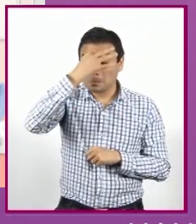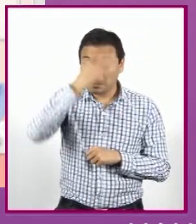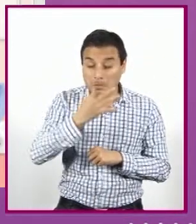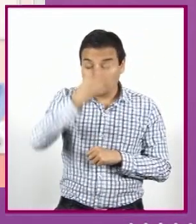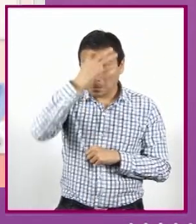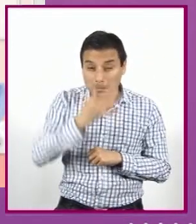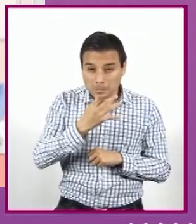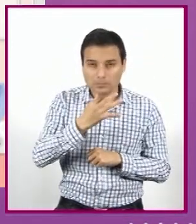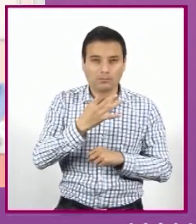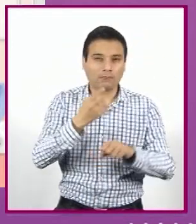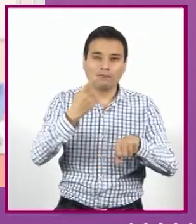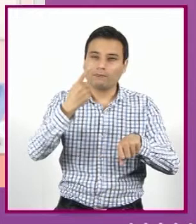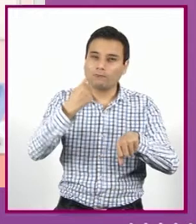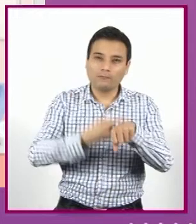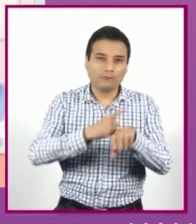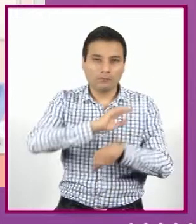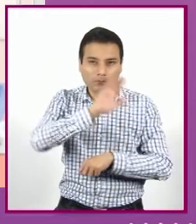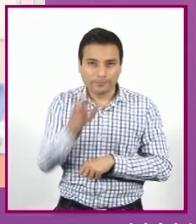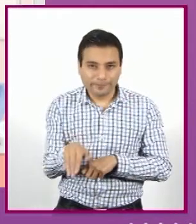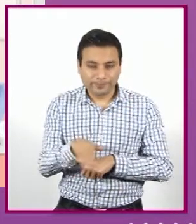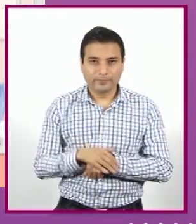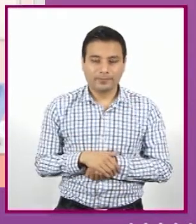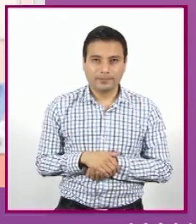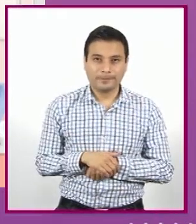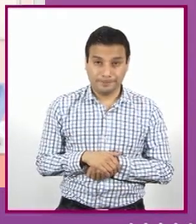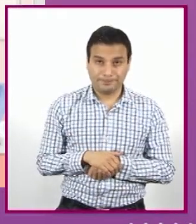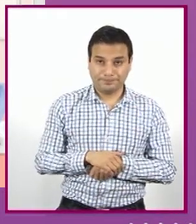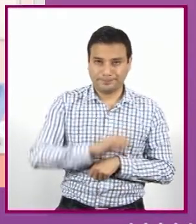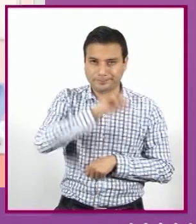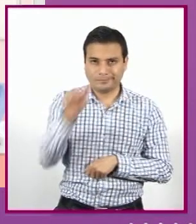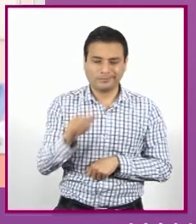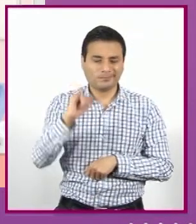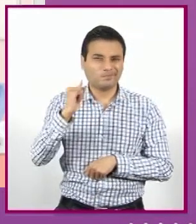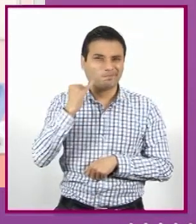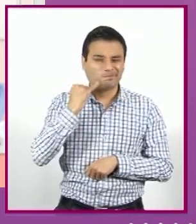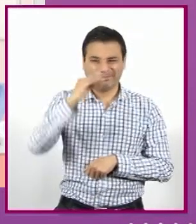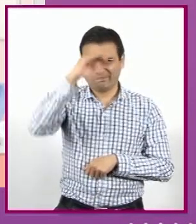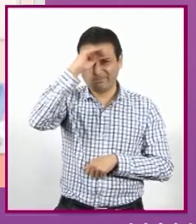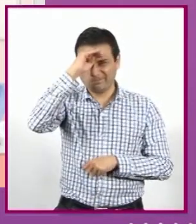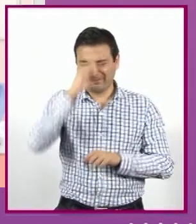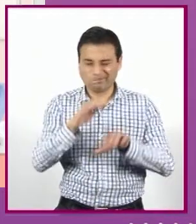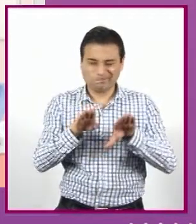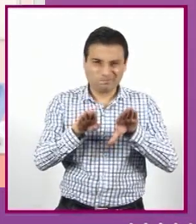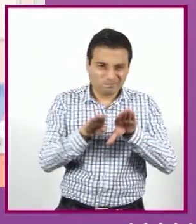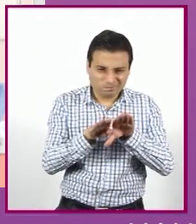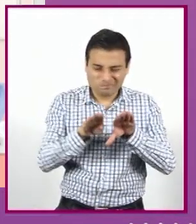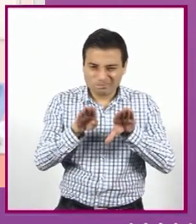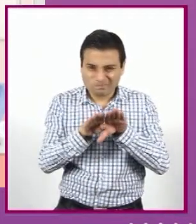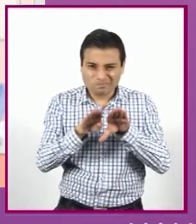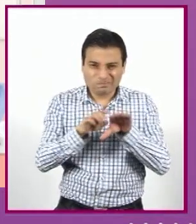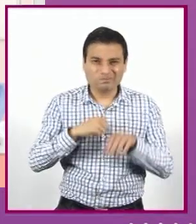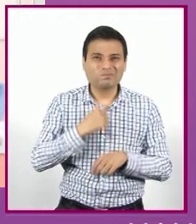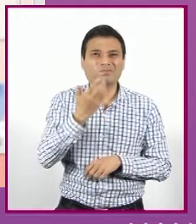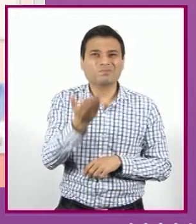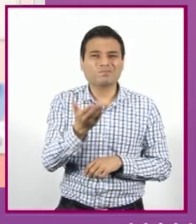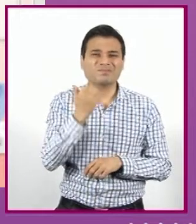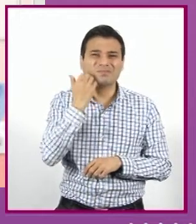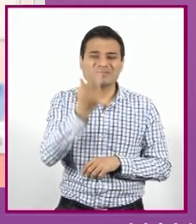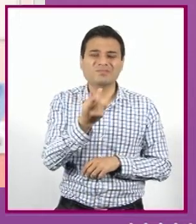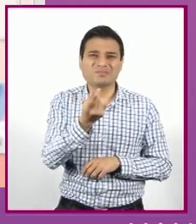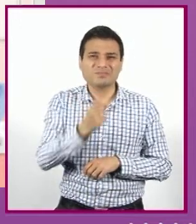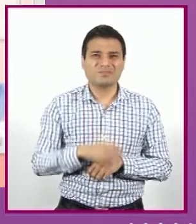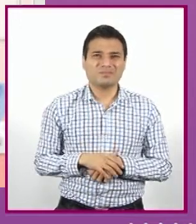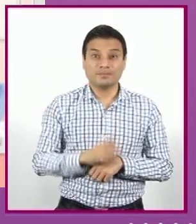se pudo salvar. Desde entonces, Julia no dejó pasar un solo día sin pedir un cachorro, y aunque